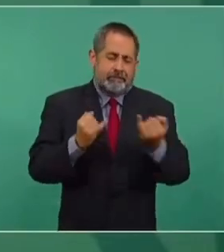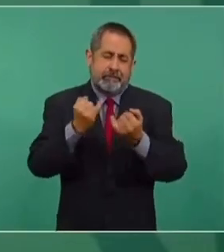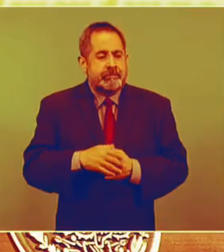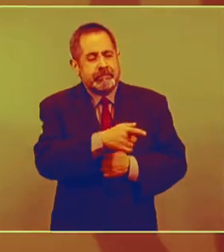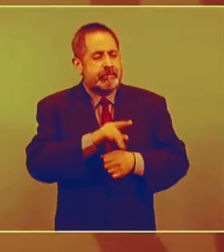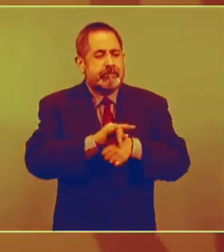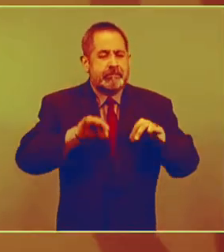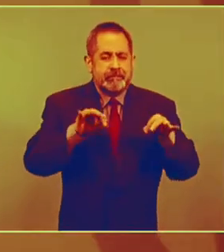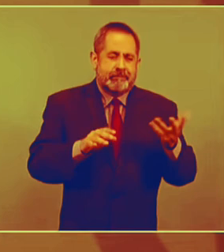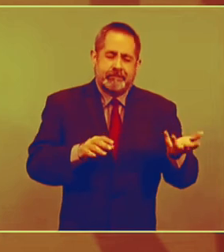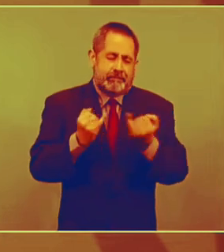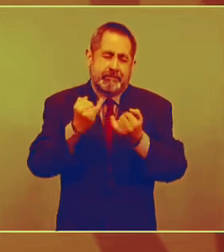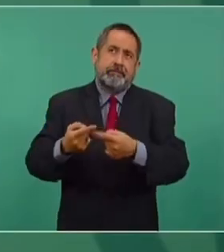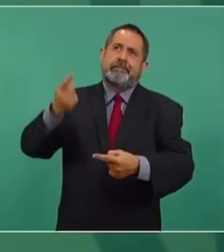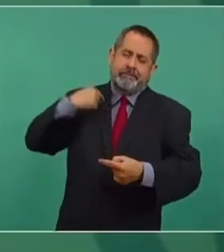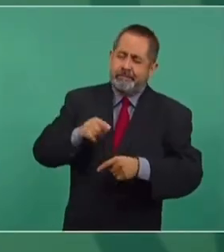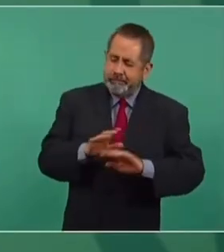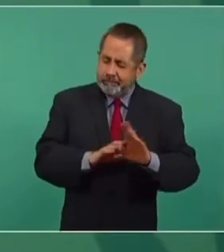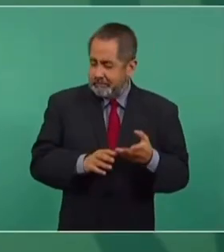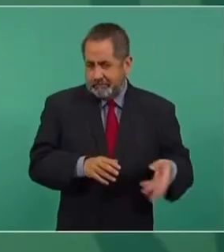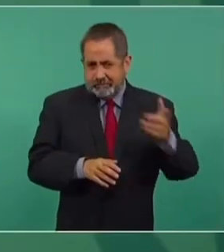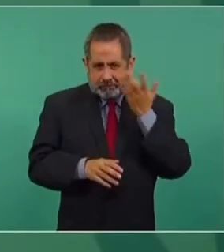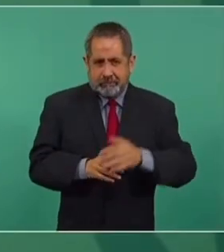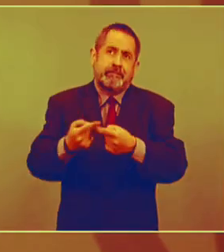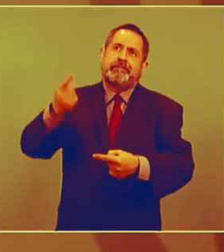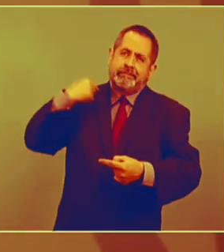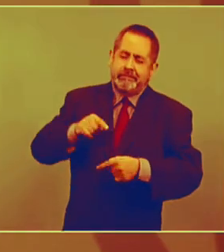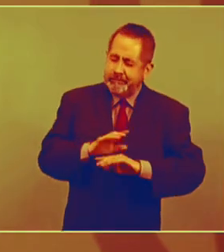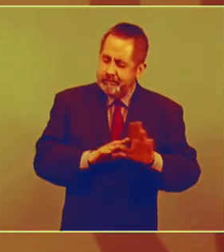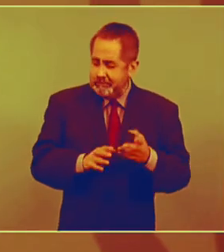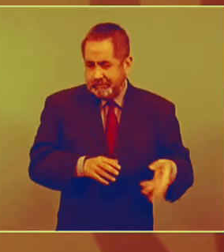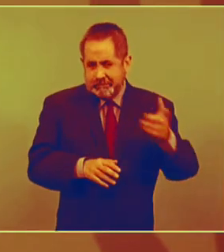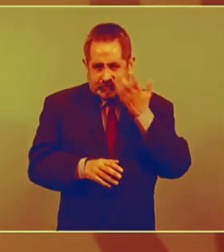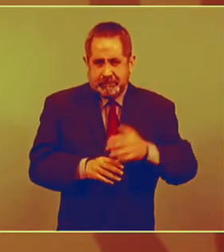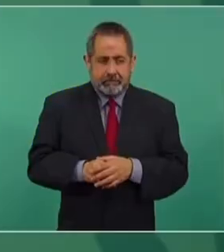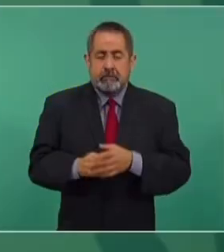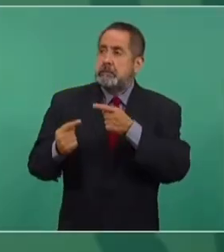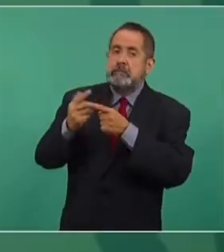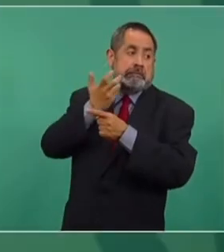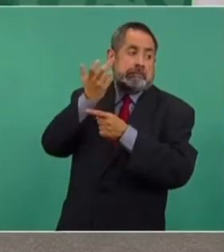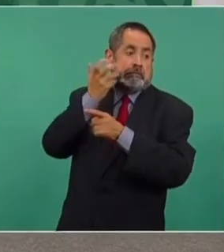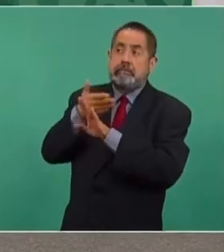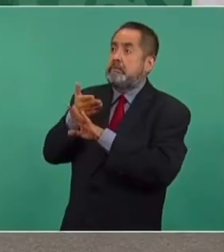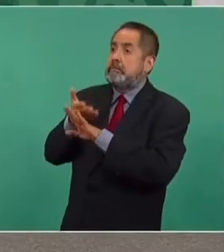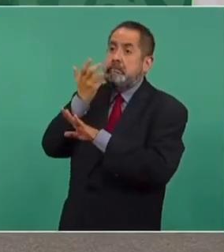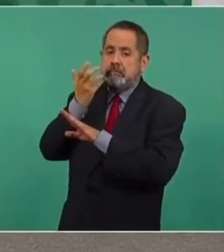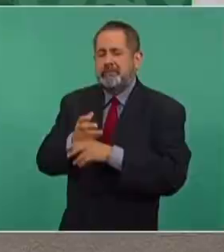el tiempo de antes. Ya no estamos en el tiempo de antes. Que había una oposición palera. Que había una oposición palera.